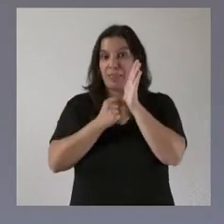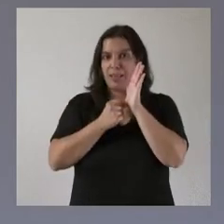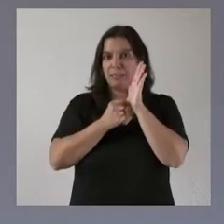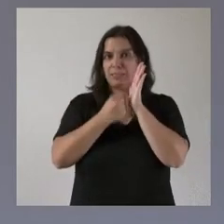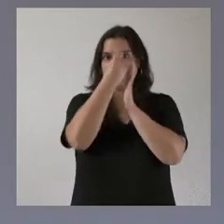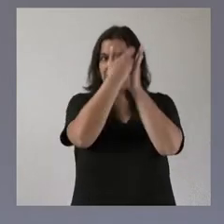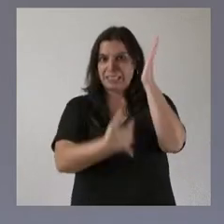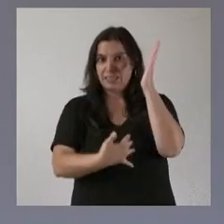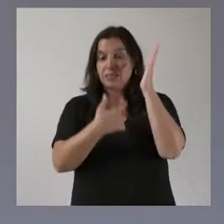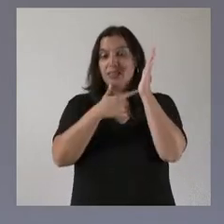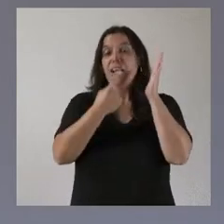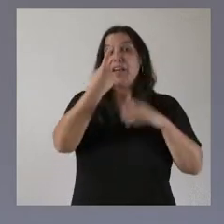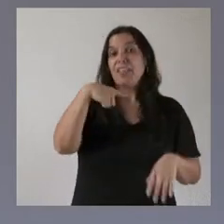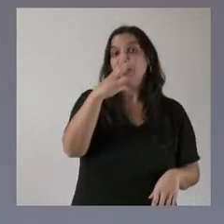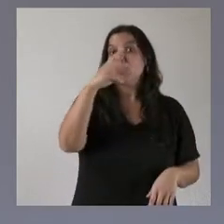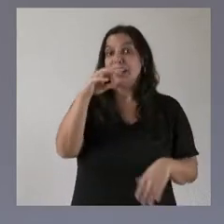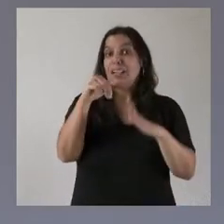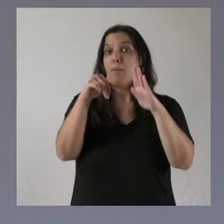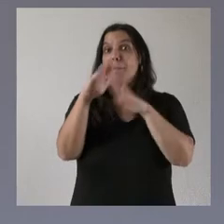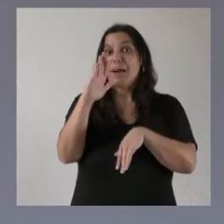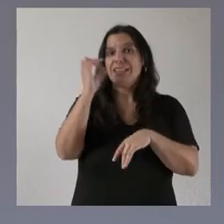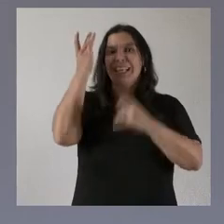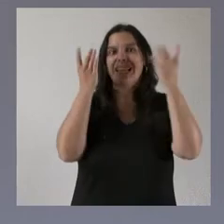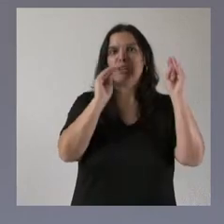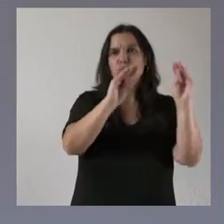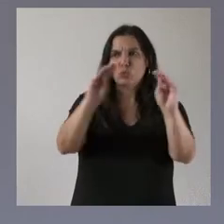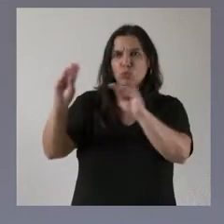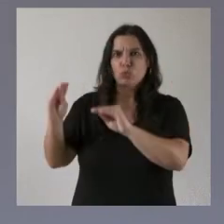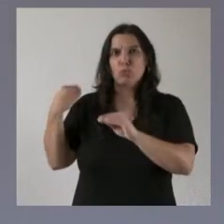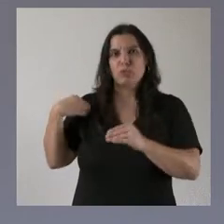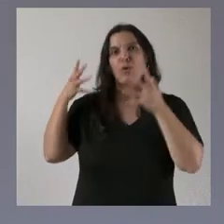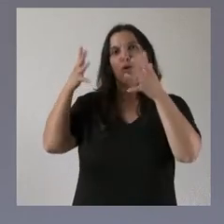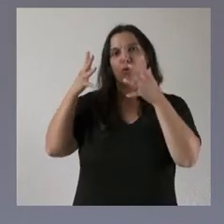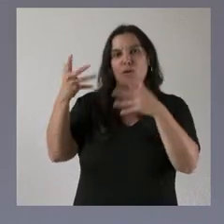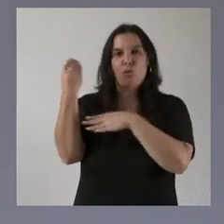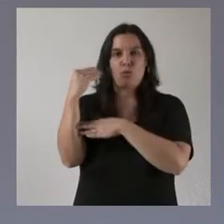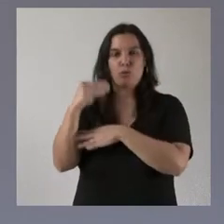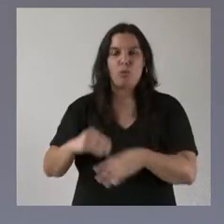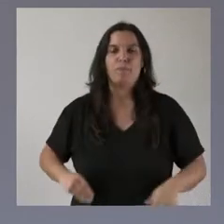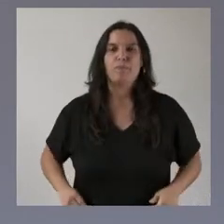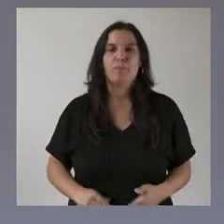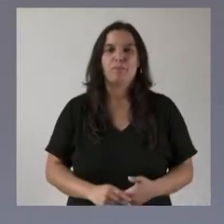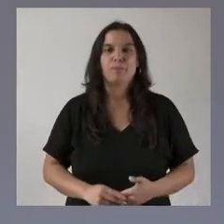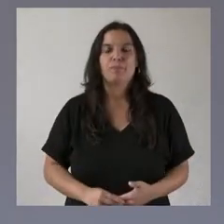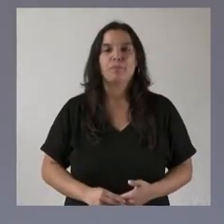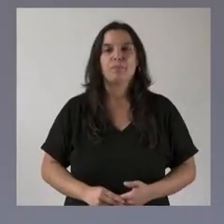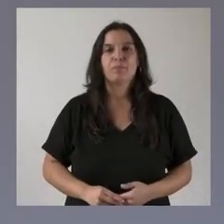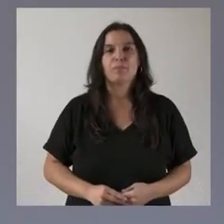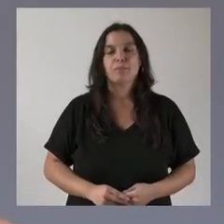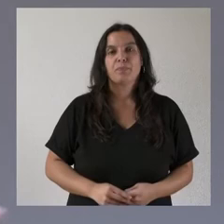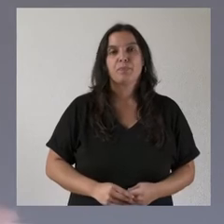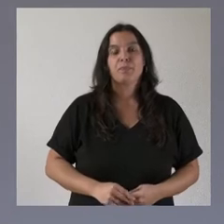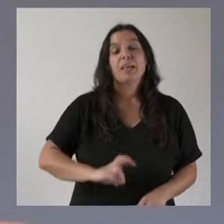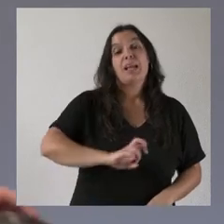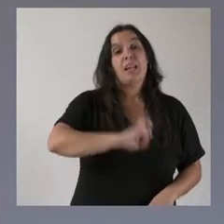el plan más de 130 han sido propuestas por el consejo de la Juventud el segundo O la segunda